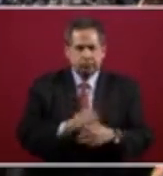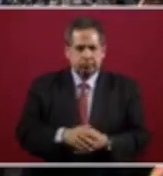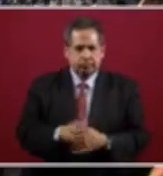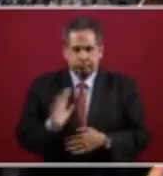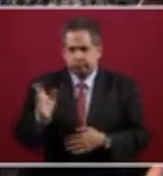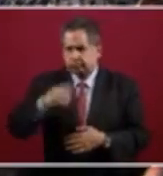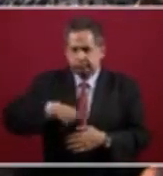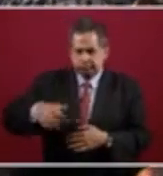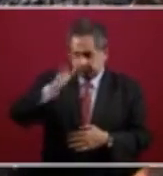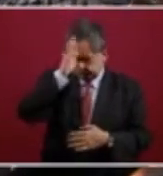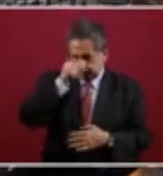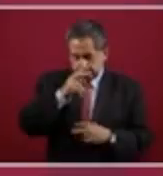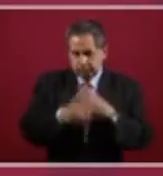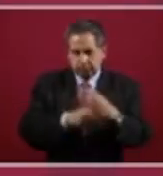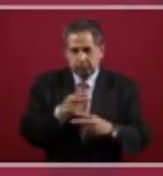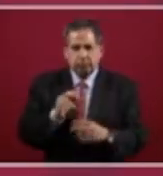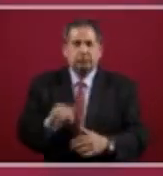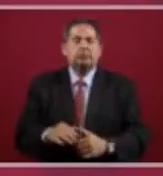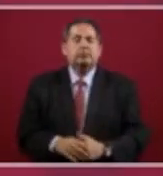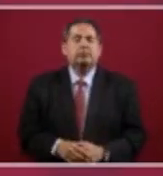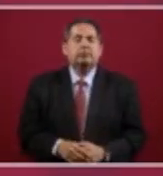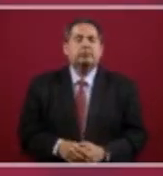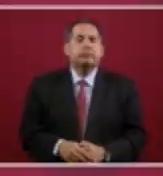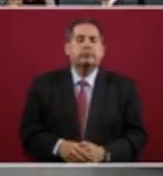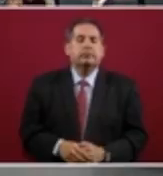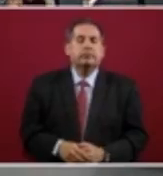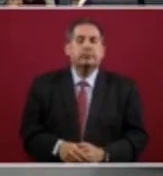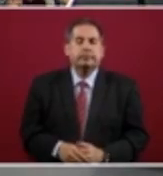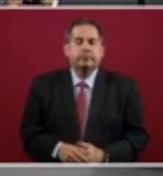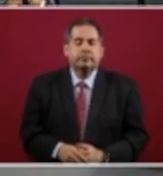llegamos a ese acuerdo.